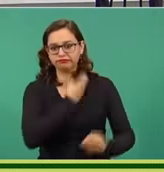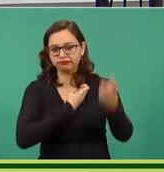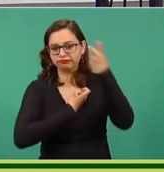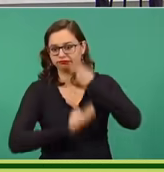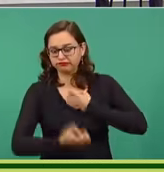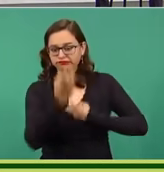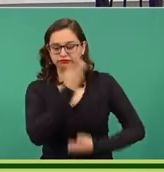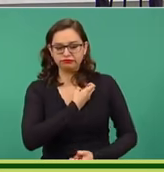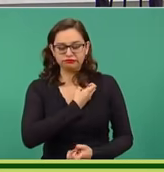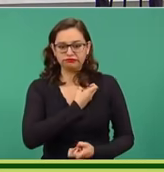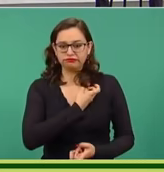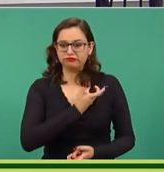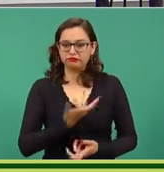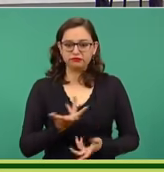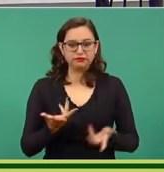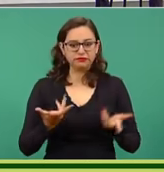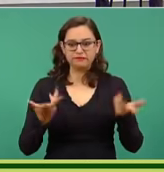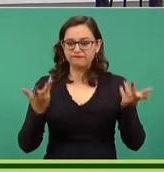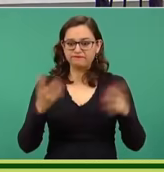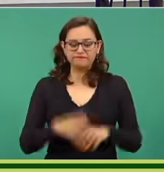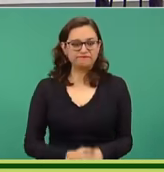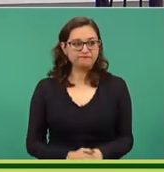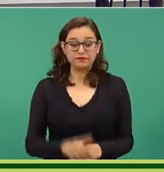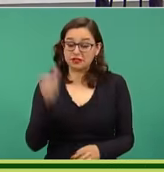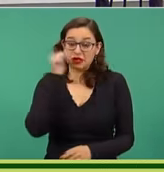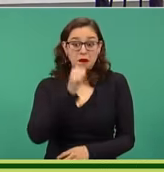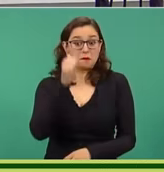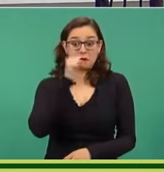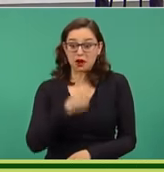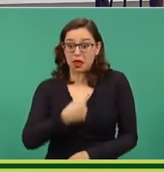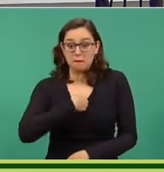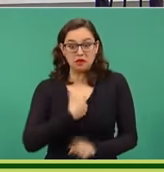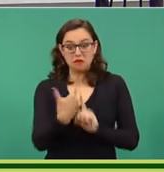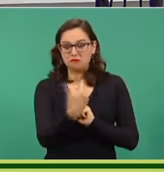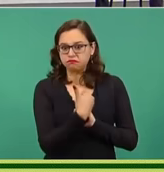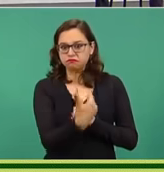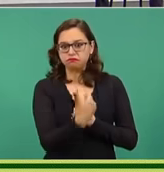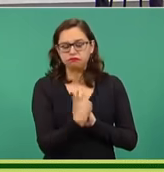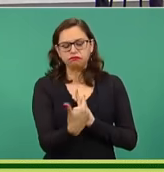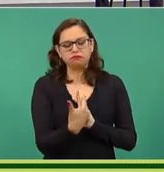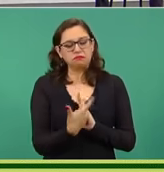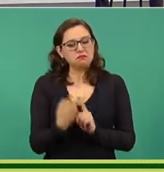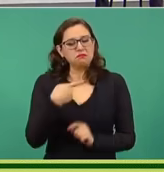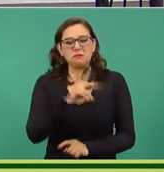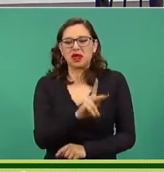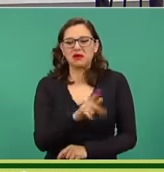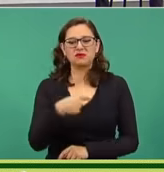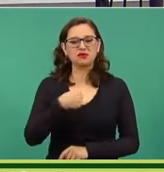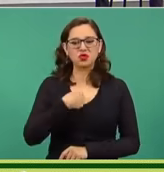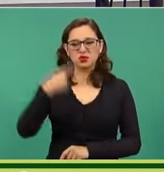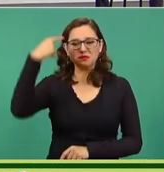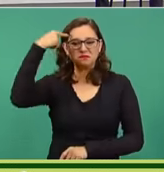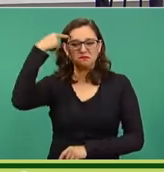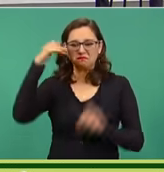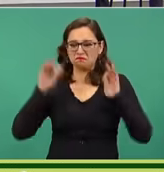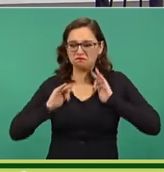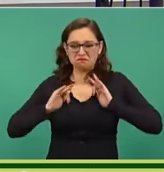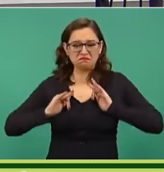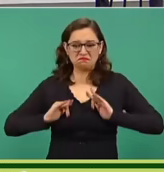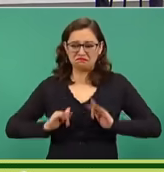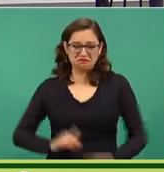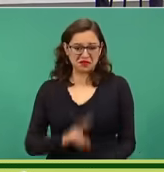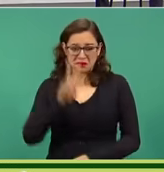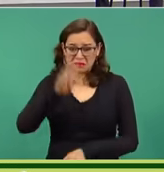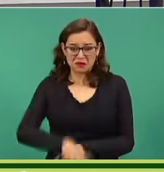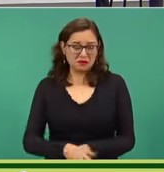y tenemos tranquilidad de nuestra conciencia pues lo podemos poner